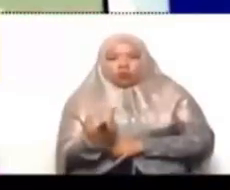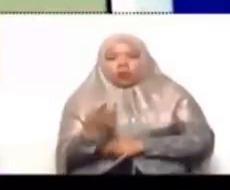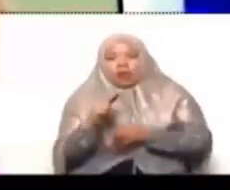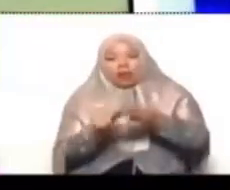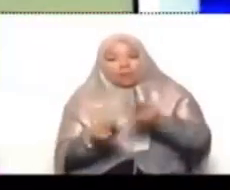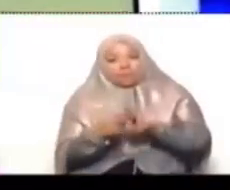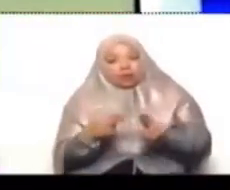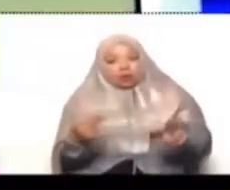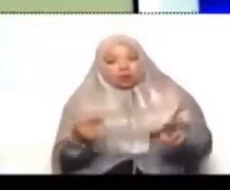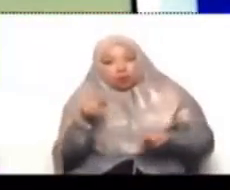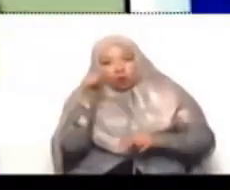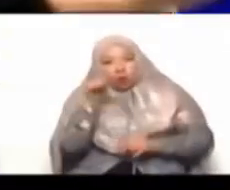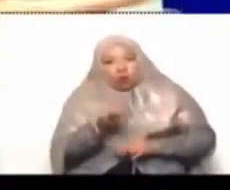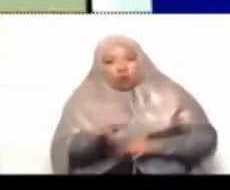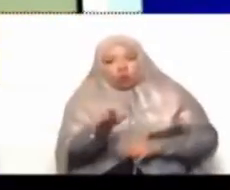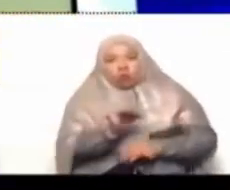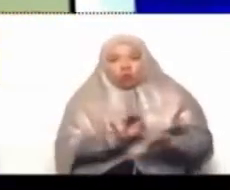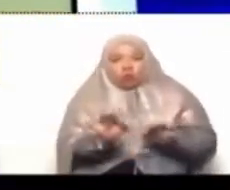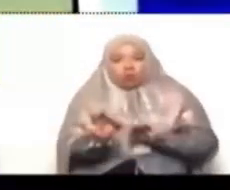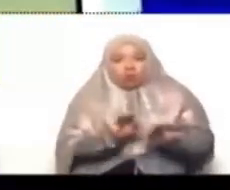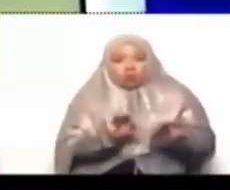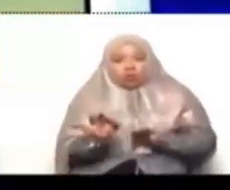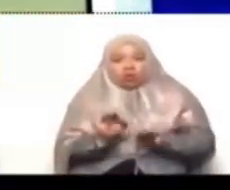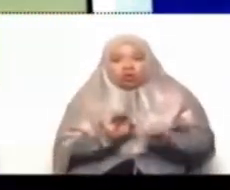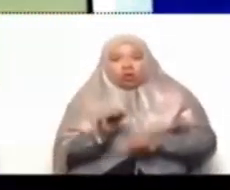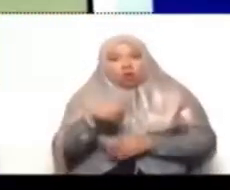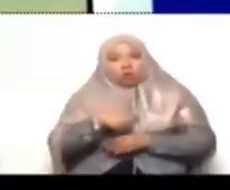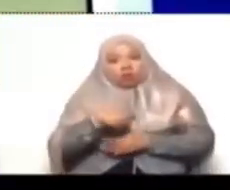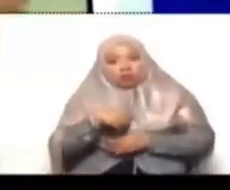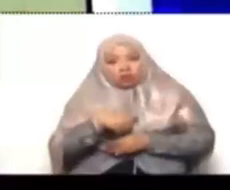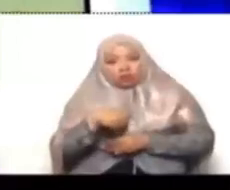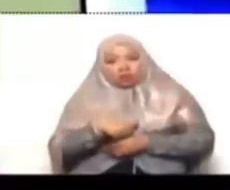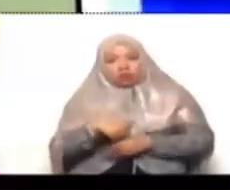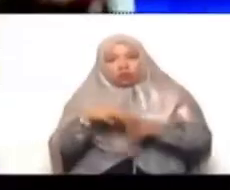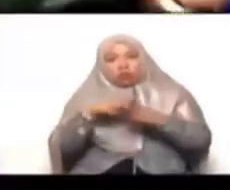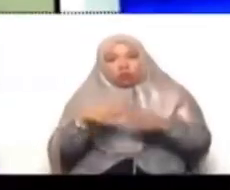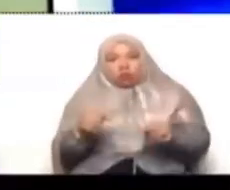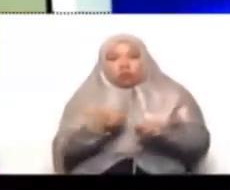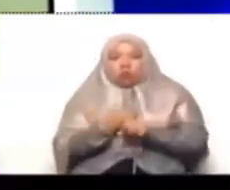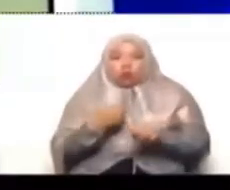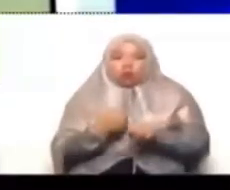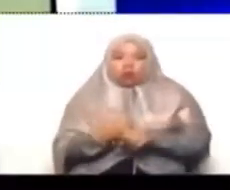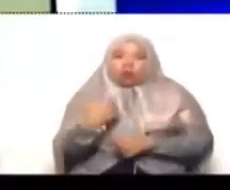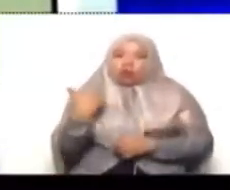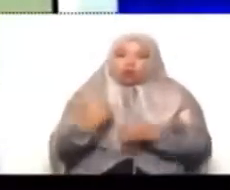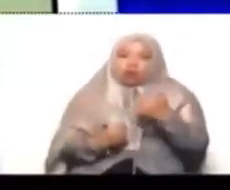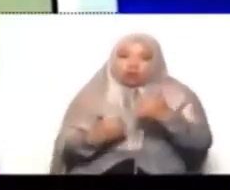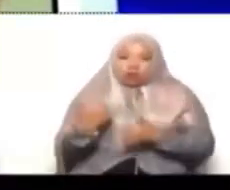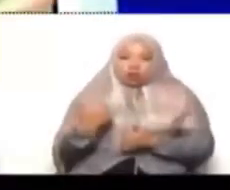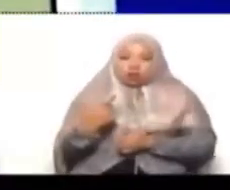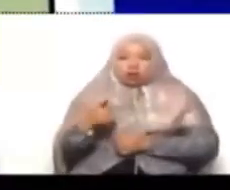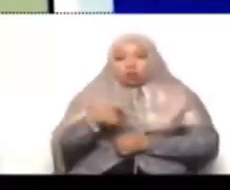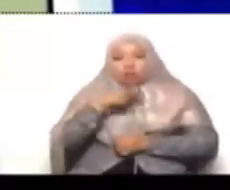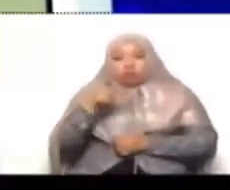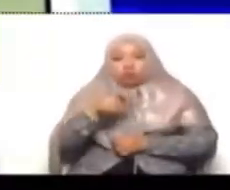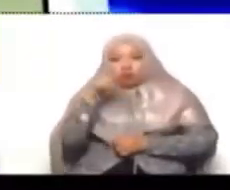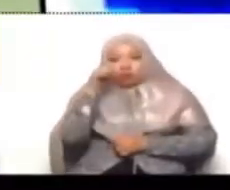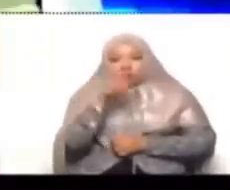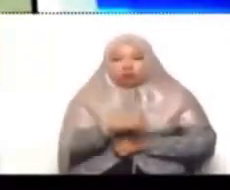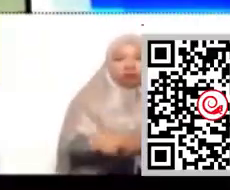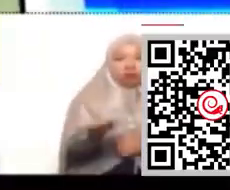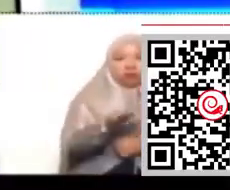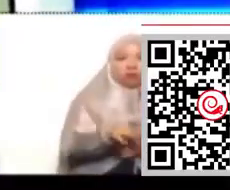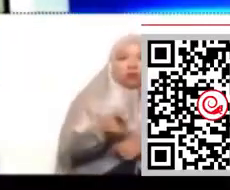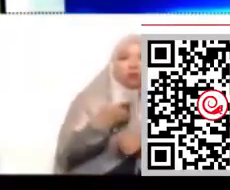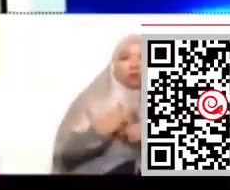paz, de un pueblo que se está preparando para unas elecciones, con todo lo que eso implica, candidatos, diatribas políticas, propia de la democracia,